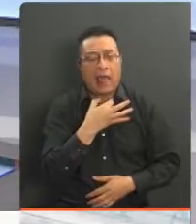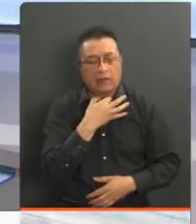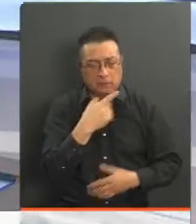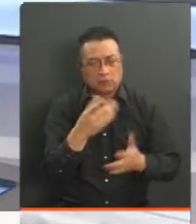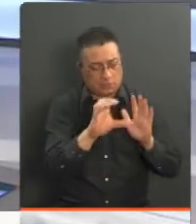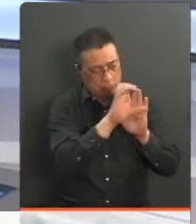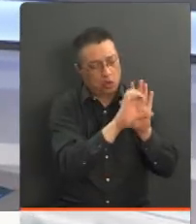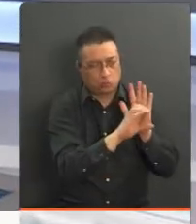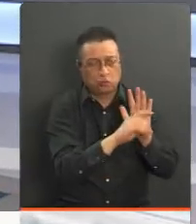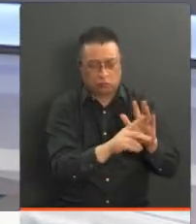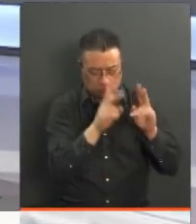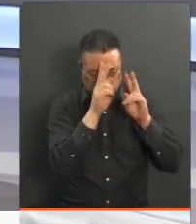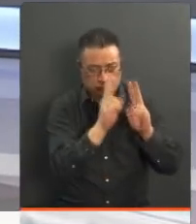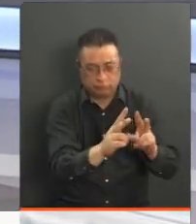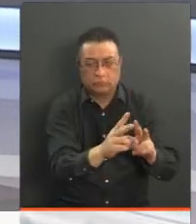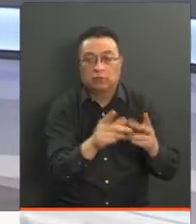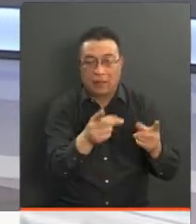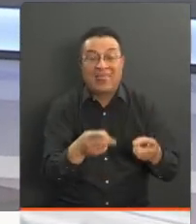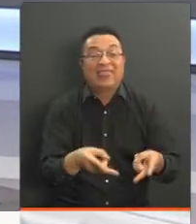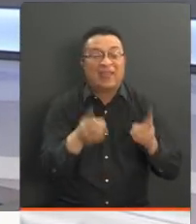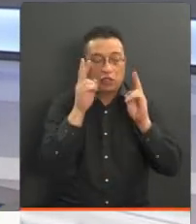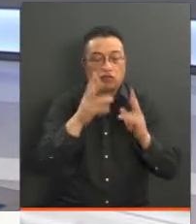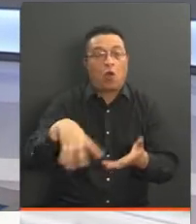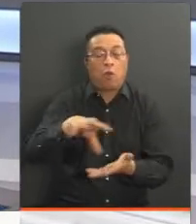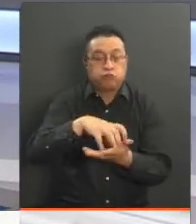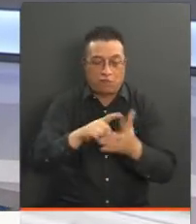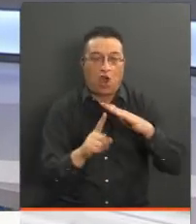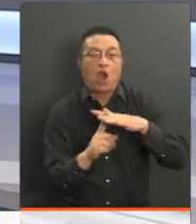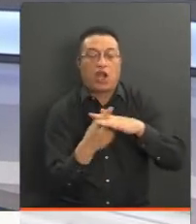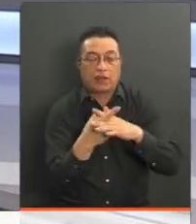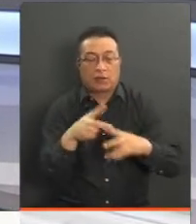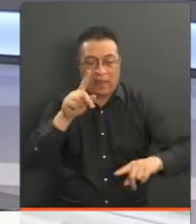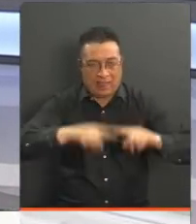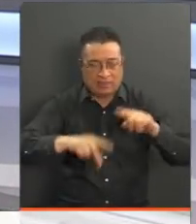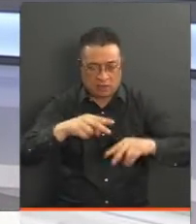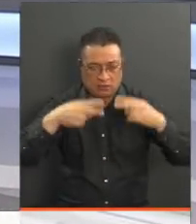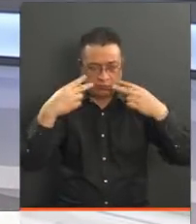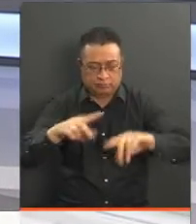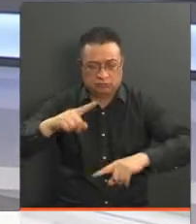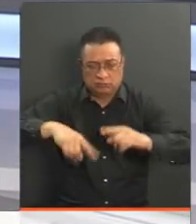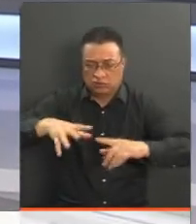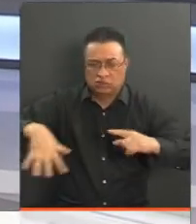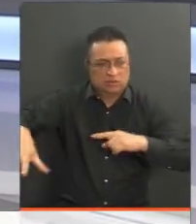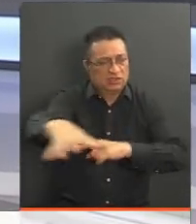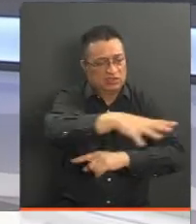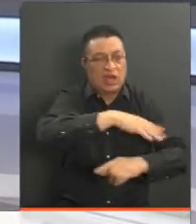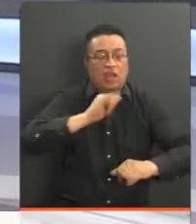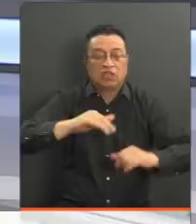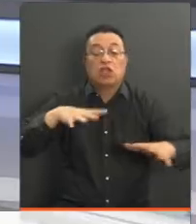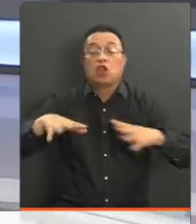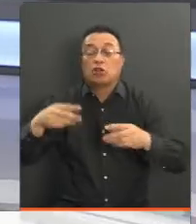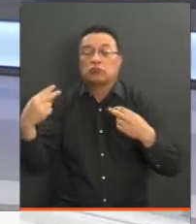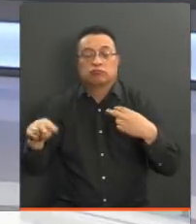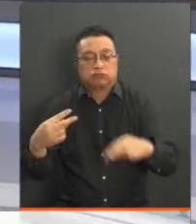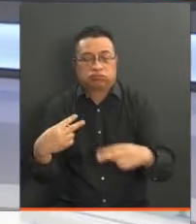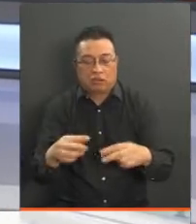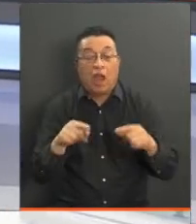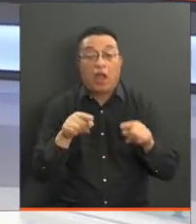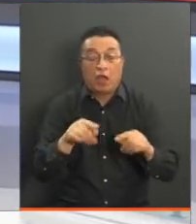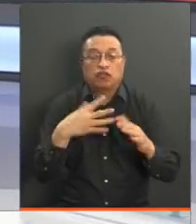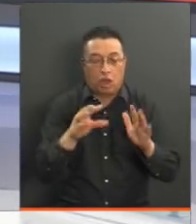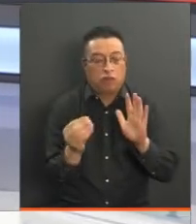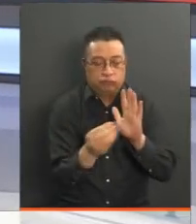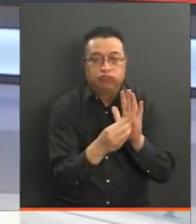Constitución, ahí está, el derecho a los pueblos y naciones indígenas a sus tierras, territorios y recursos. Ahí queda establecido ya en el borrador de la